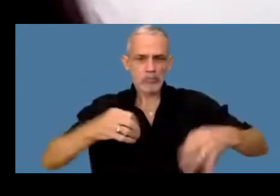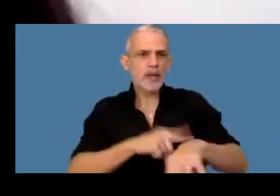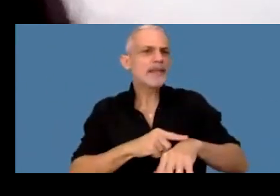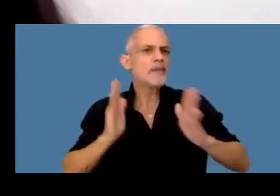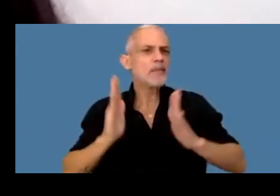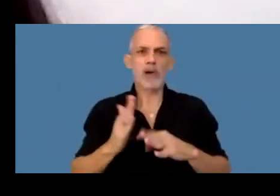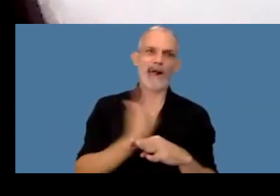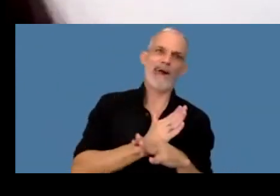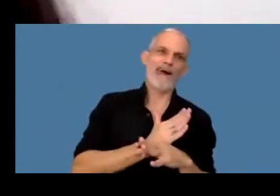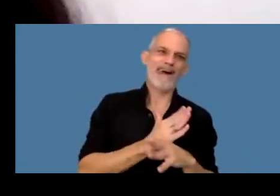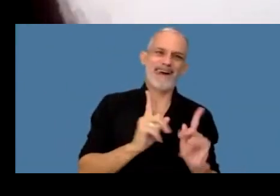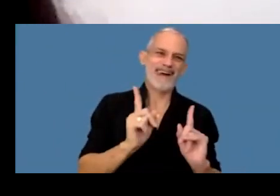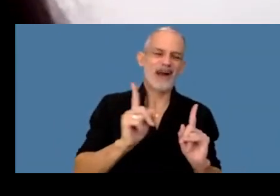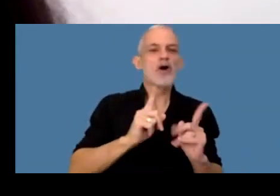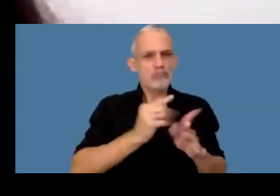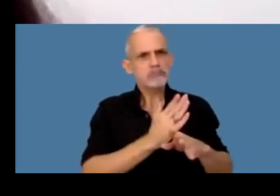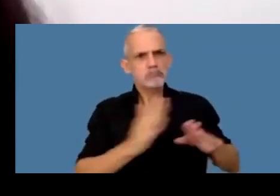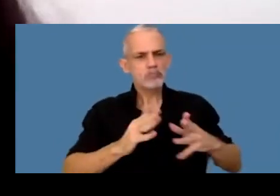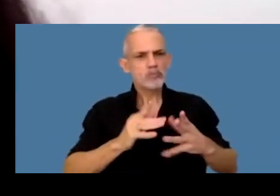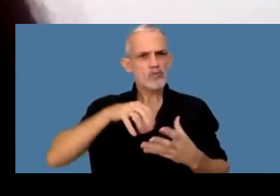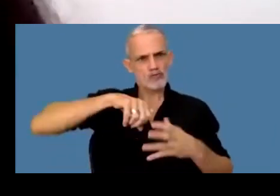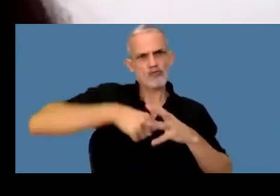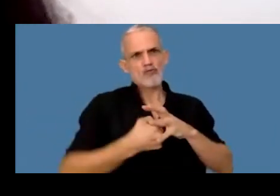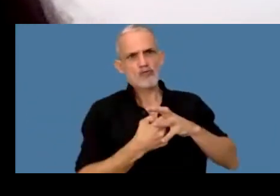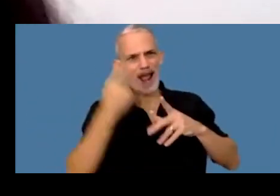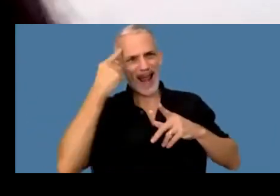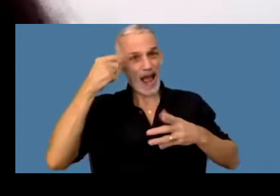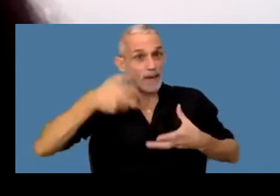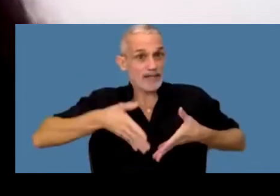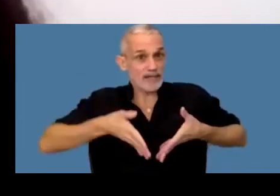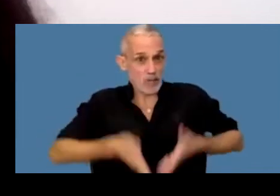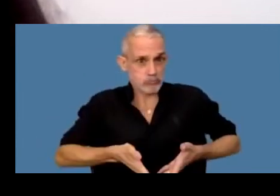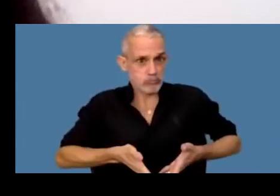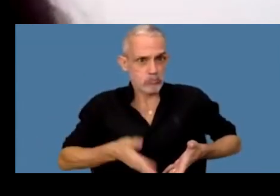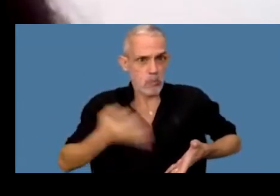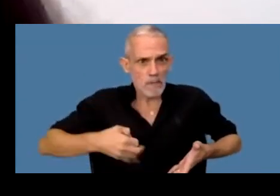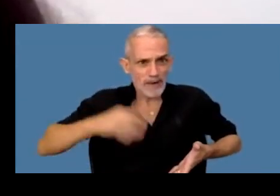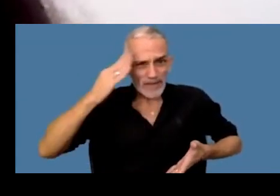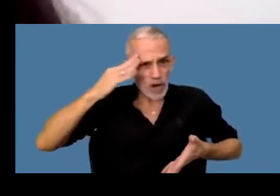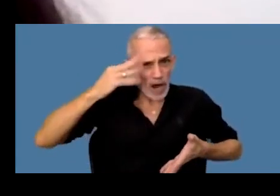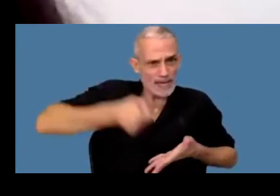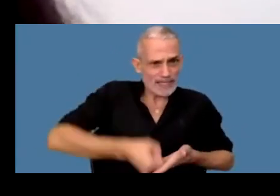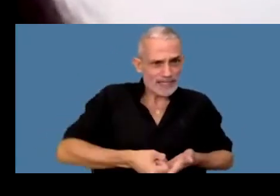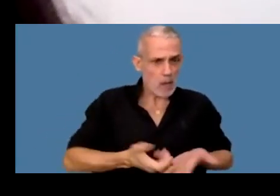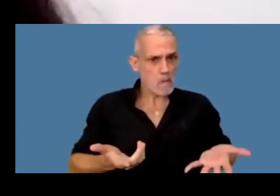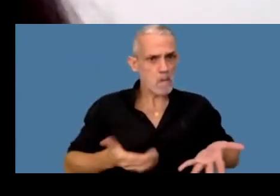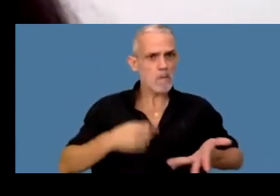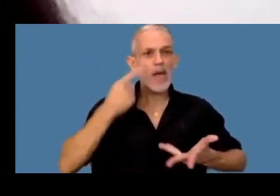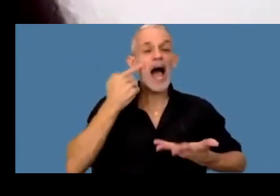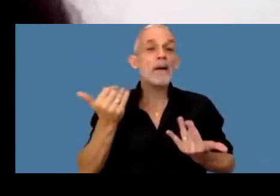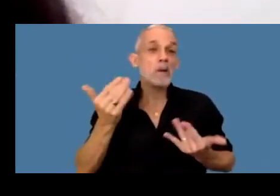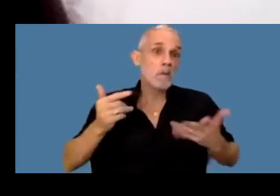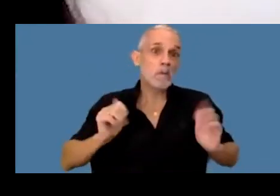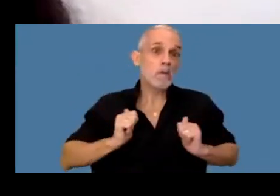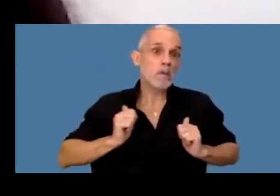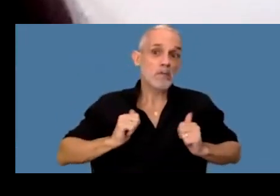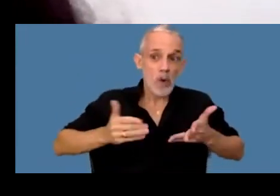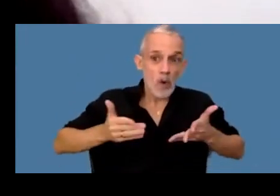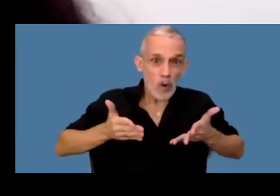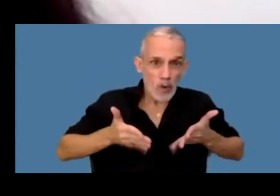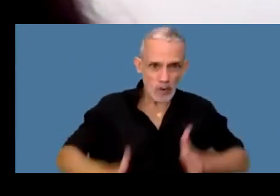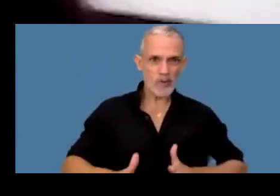saber basados en lo que llamamos control prenatal, que son estos encuentros que esa persona tiene con el equipo